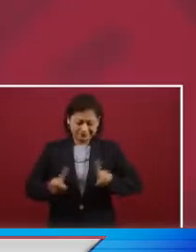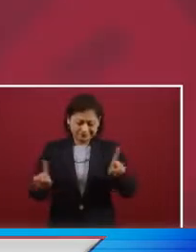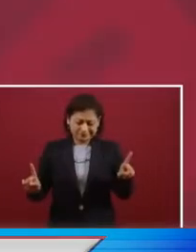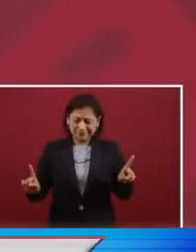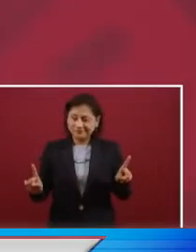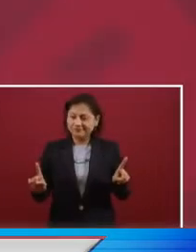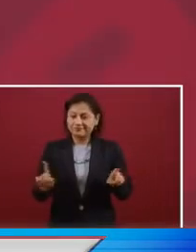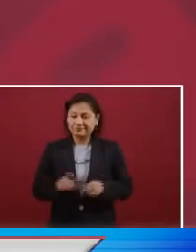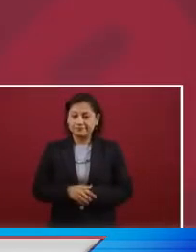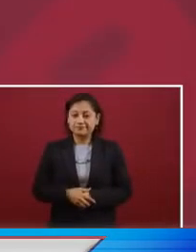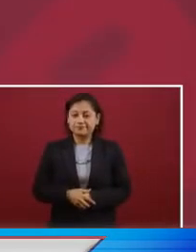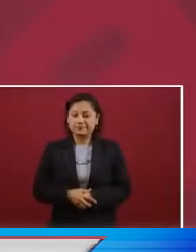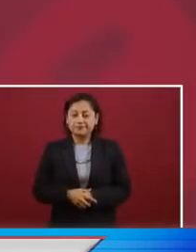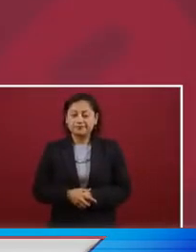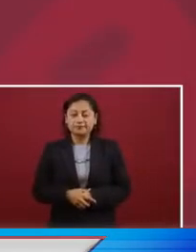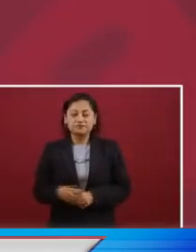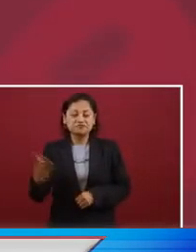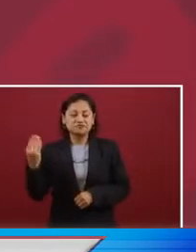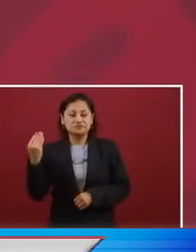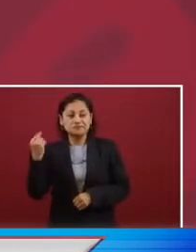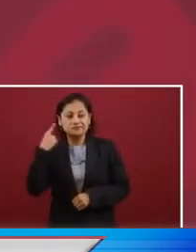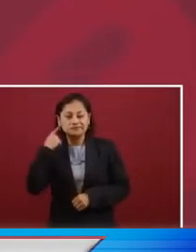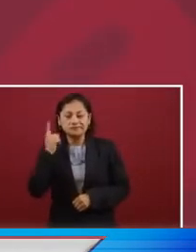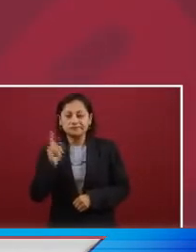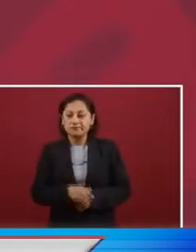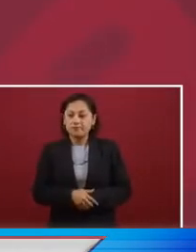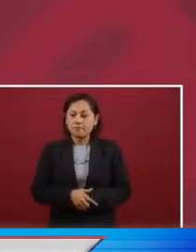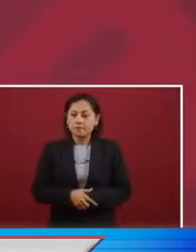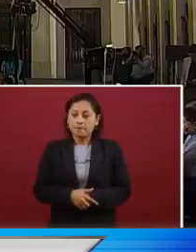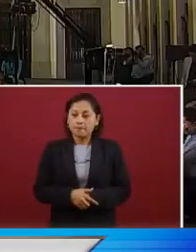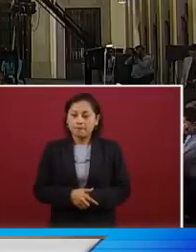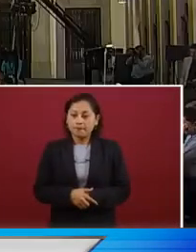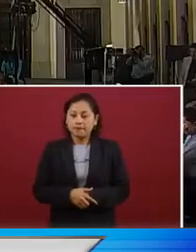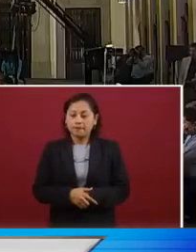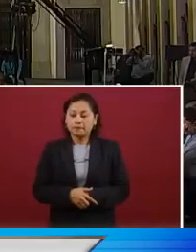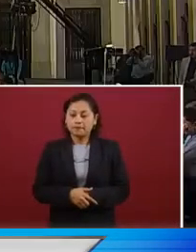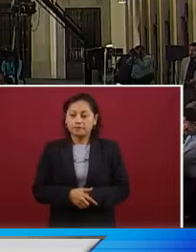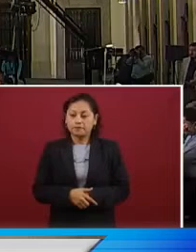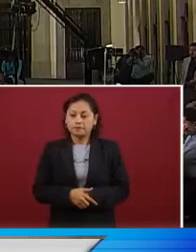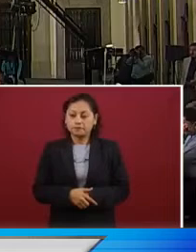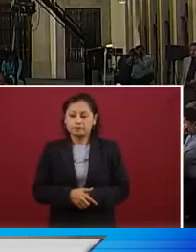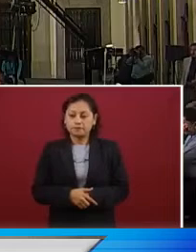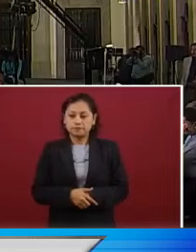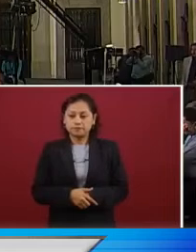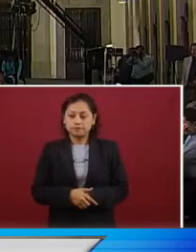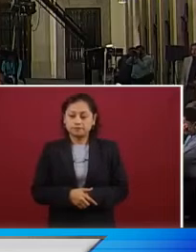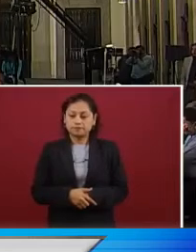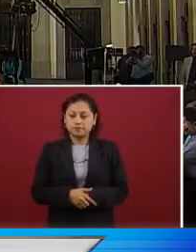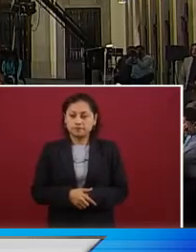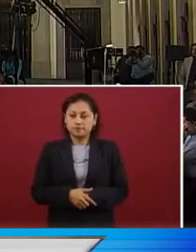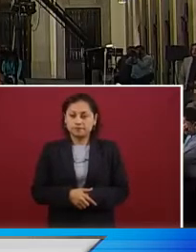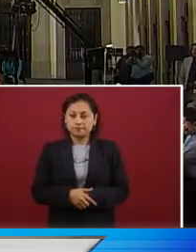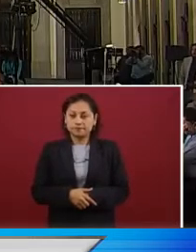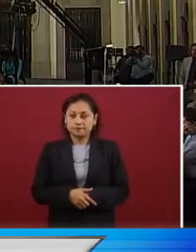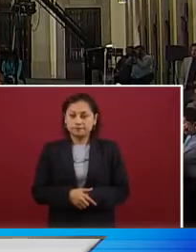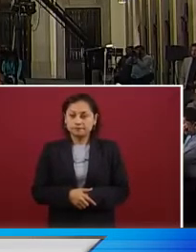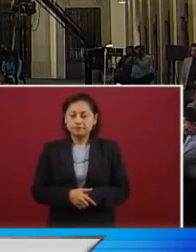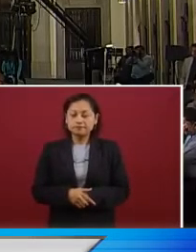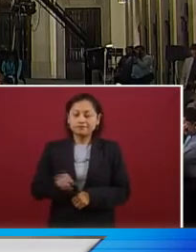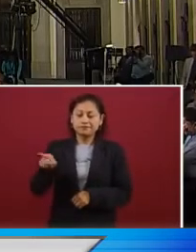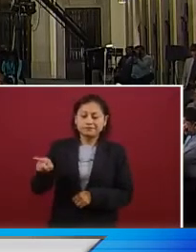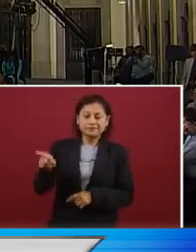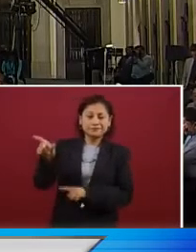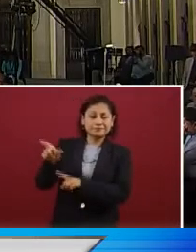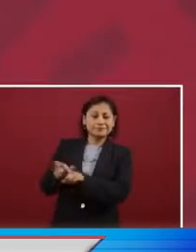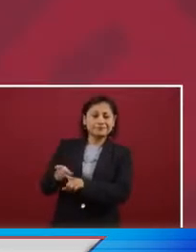Cruz, Tula y Salamanca sin recursos. Sin embargo, las 3 que no se configuraron tenían mayor producción, por lo que no se ve en que se invirtieron estos